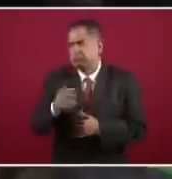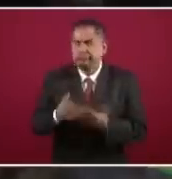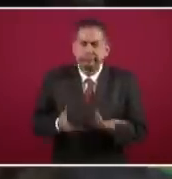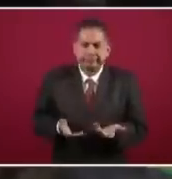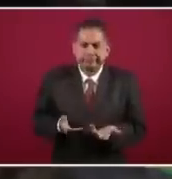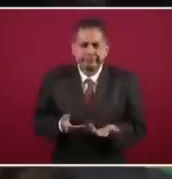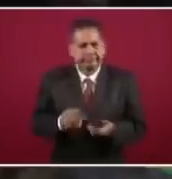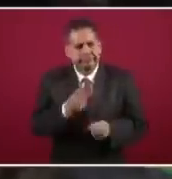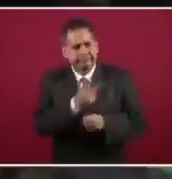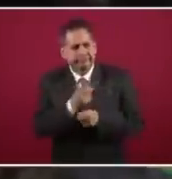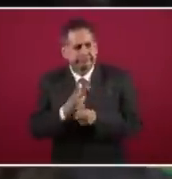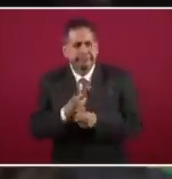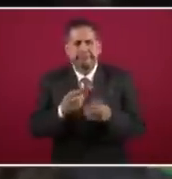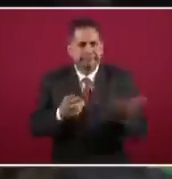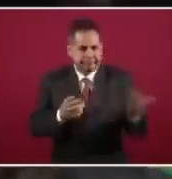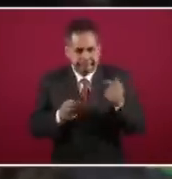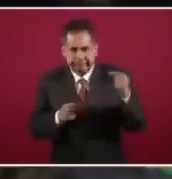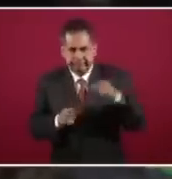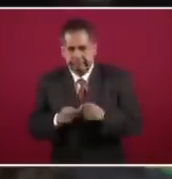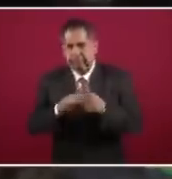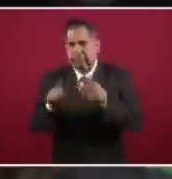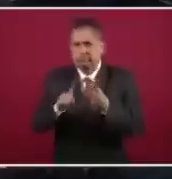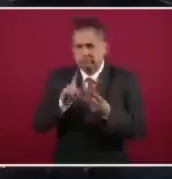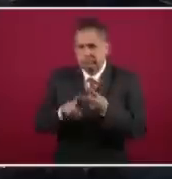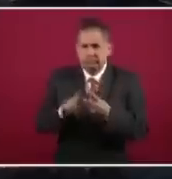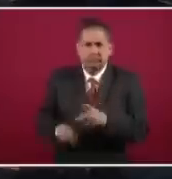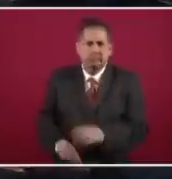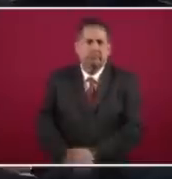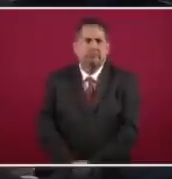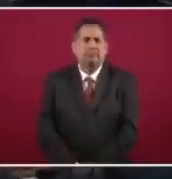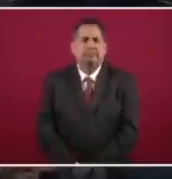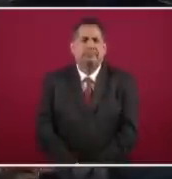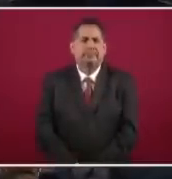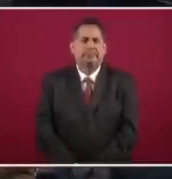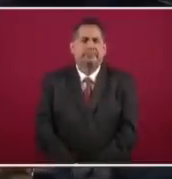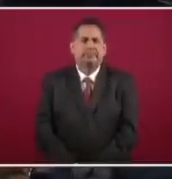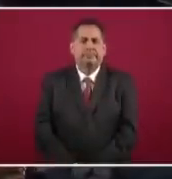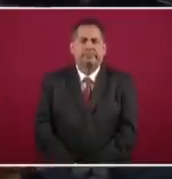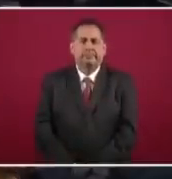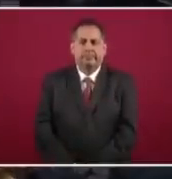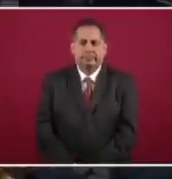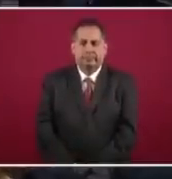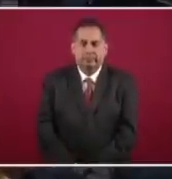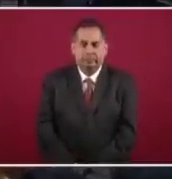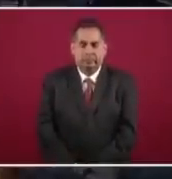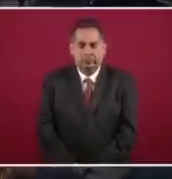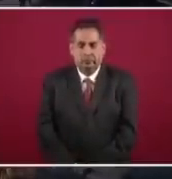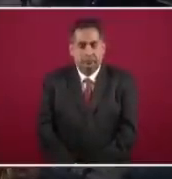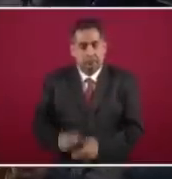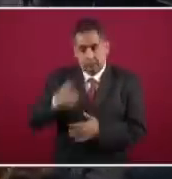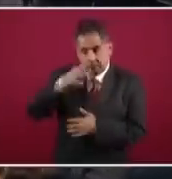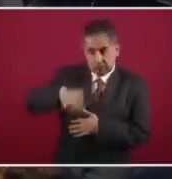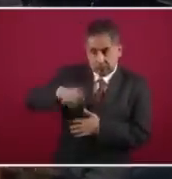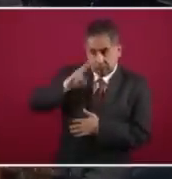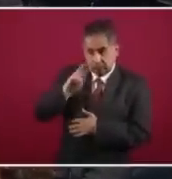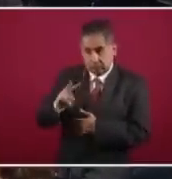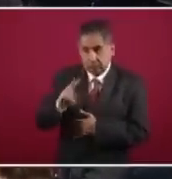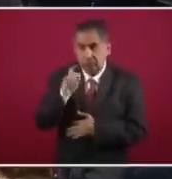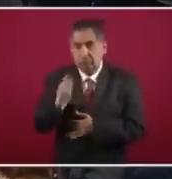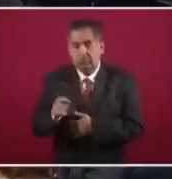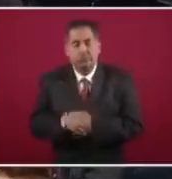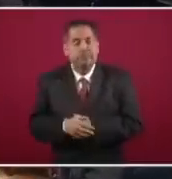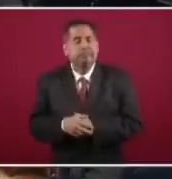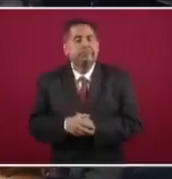estaría invitando eventualmente. Y ahorita le haré una segunda pregunta. Como ustedes pudieron observar, este